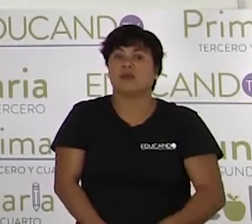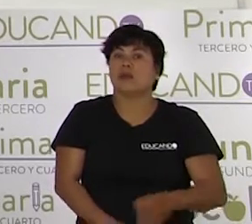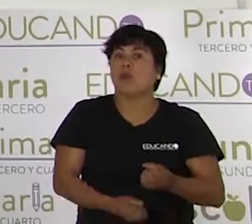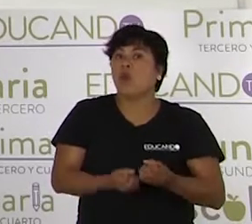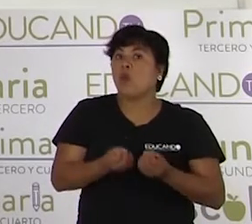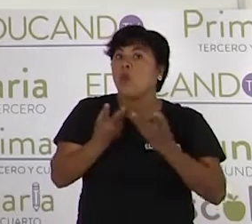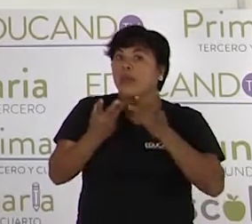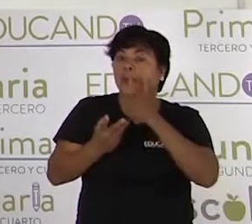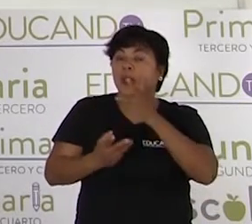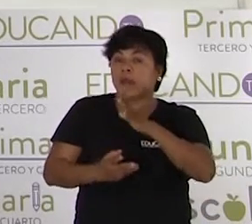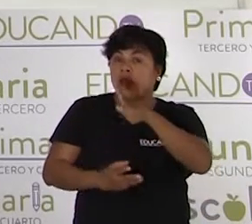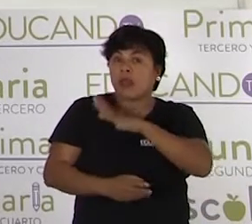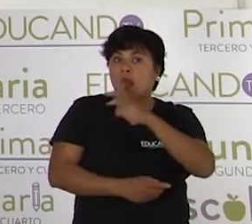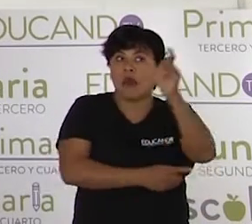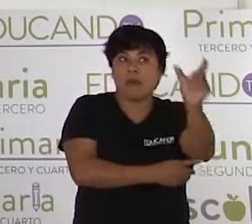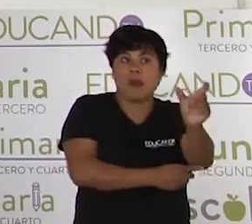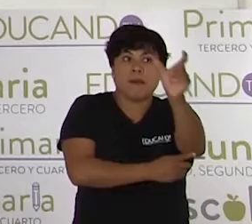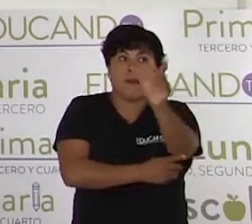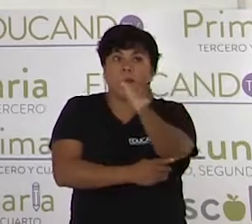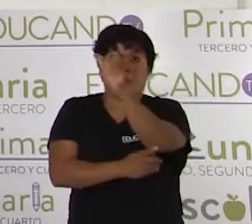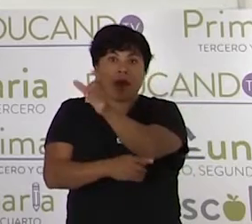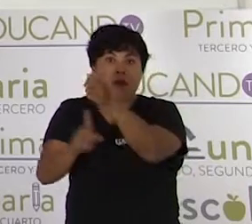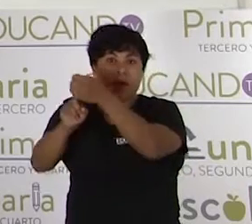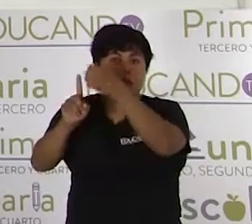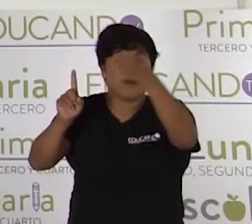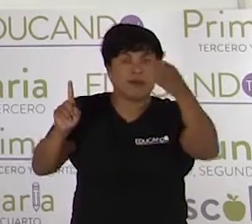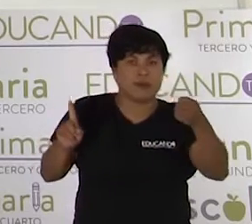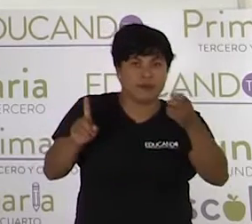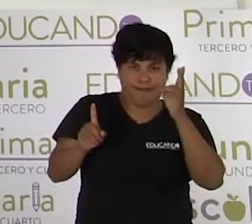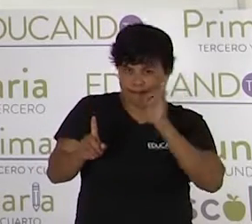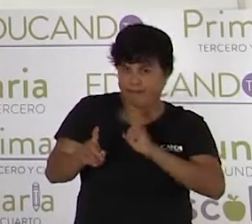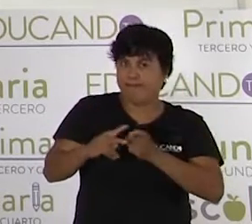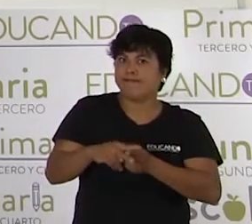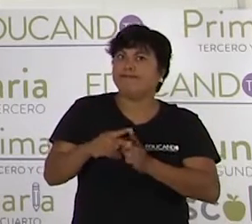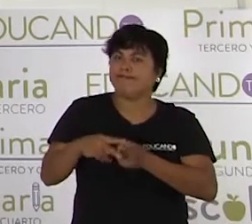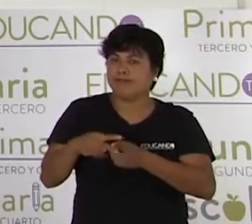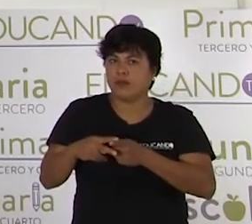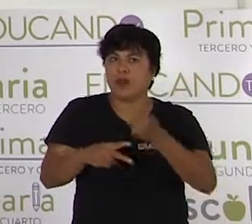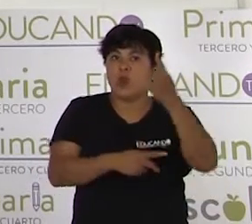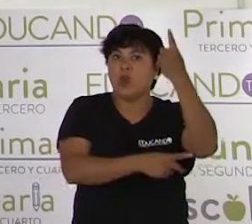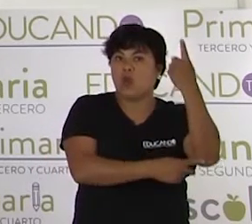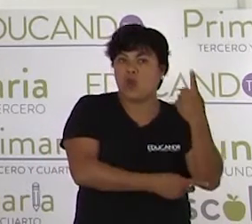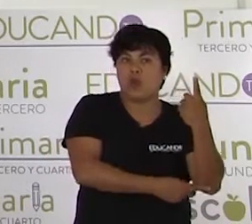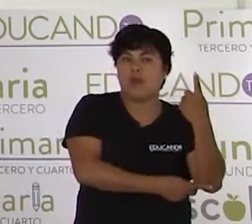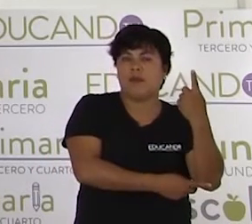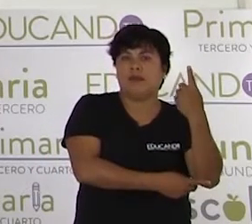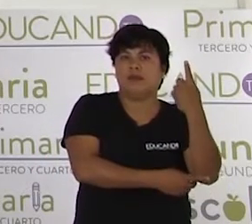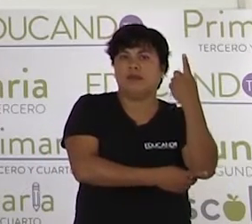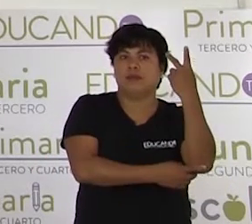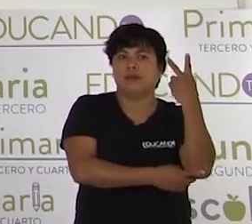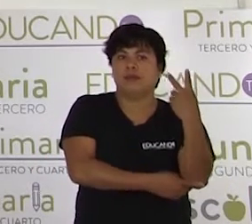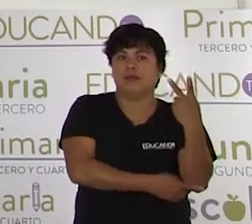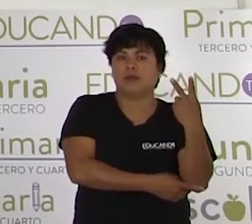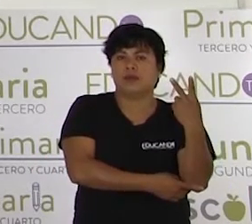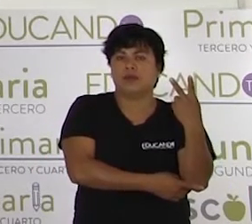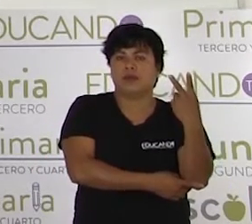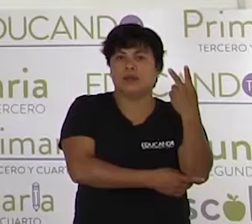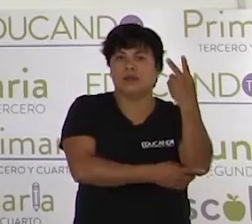¿Cuántas palabras tiene nuestra oración? Vamos a contarla. Una,